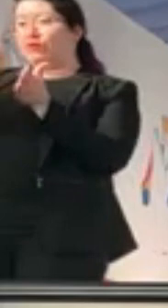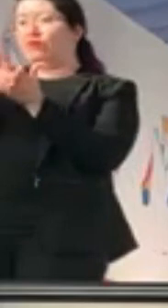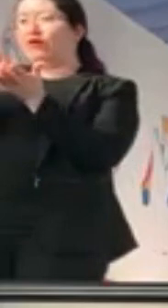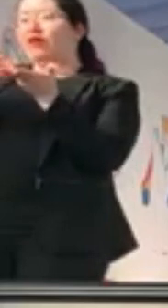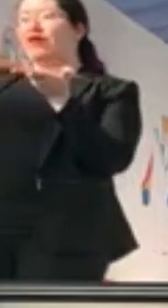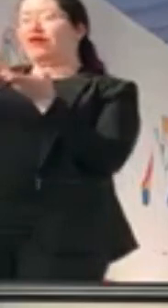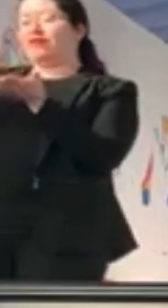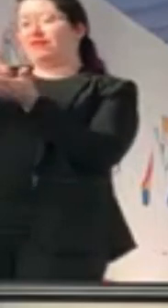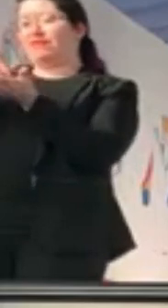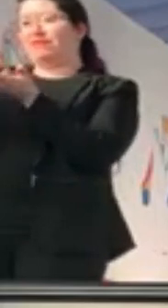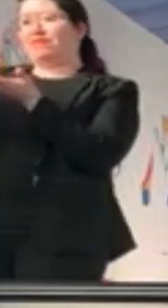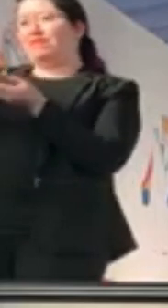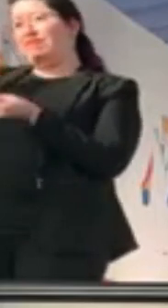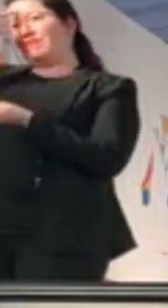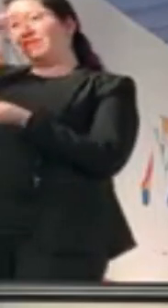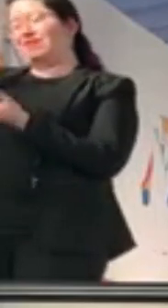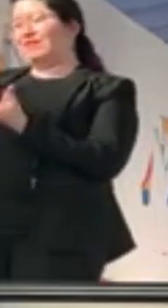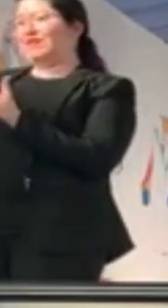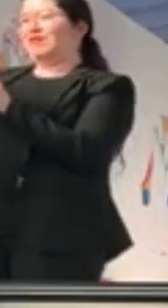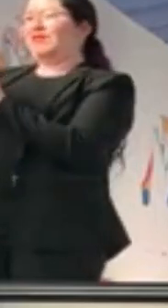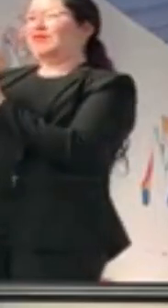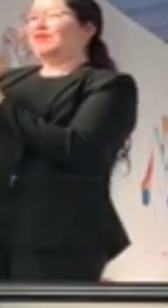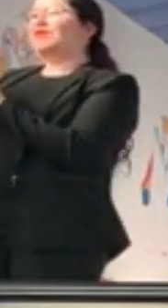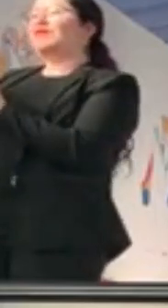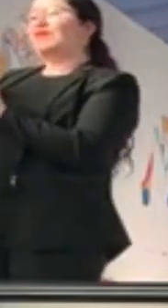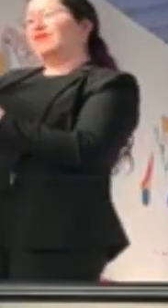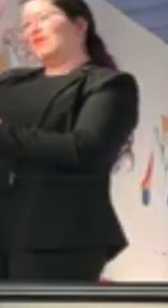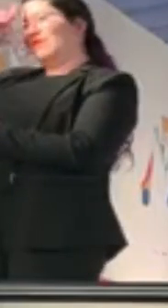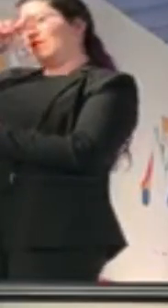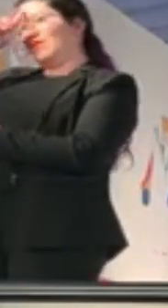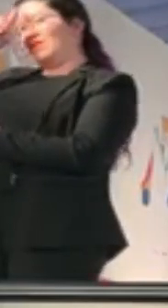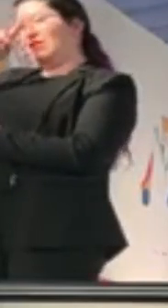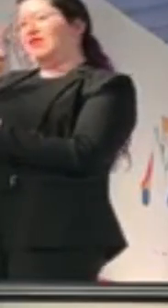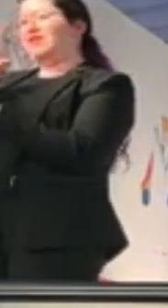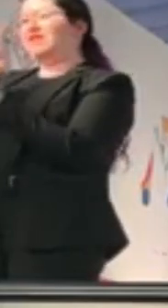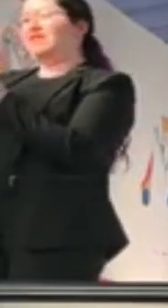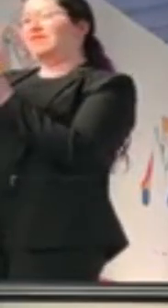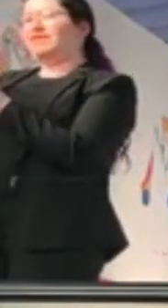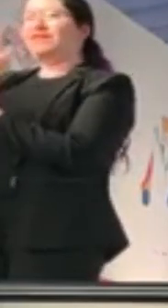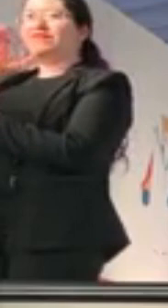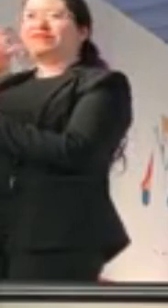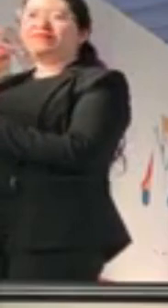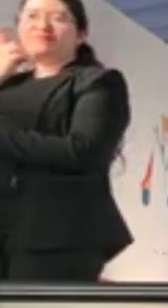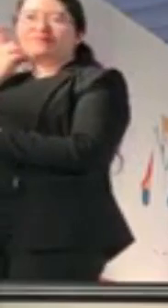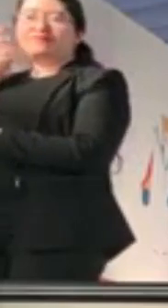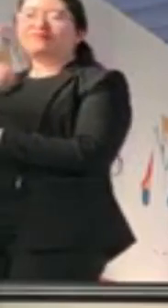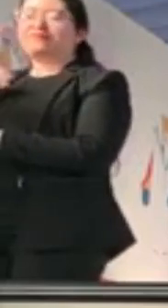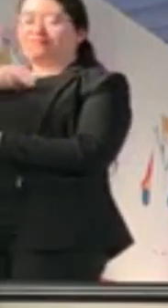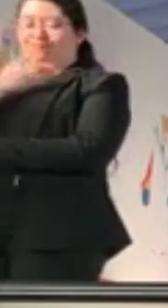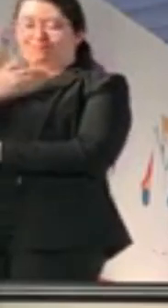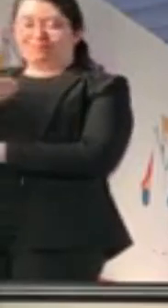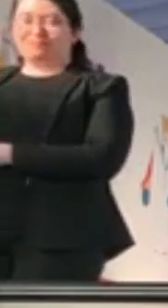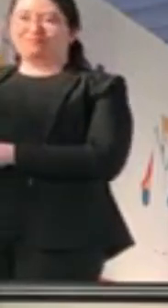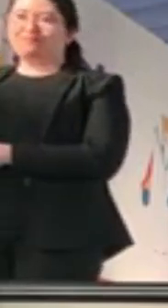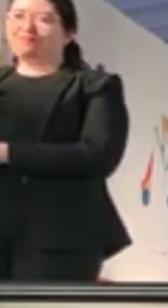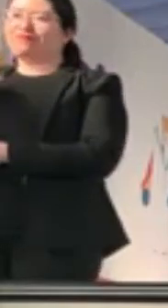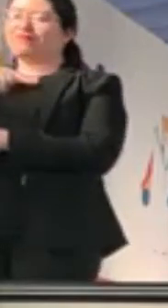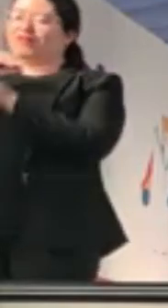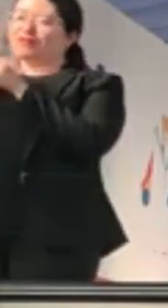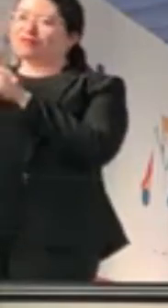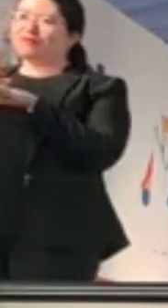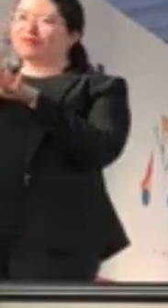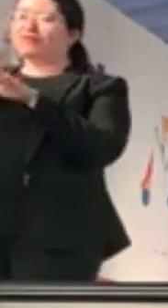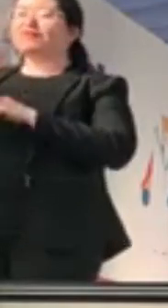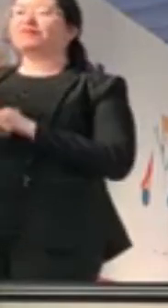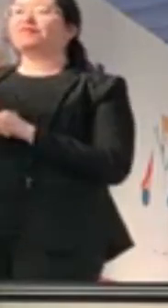el Consejo Editorial de la Cámara de Diputados, que tengo también el honor de presidir, y entonces le dimos una difusión